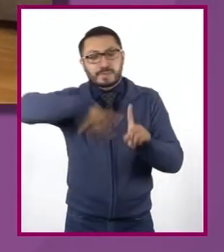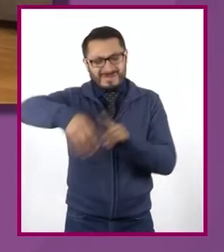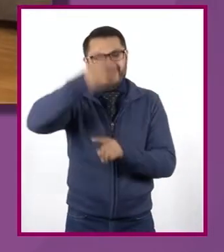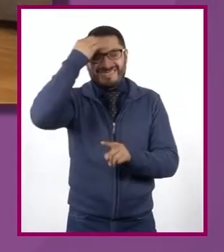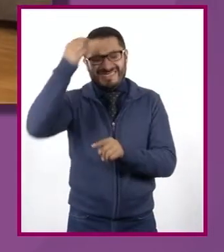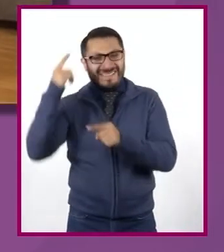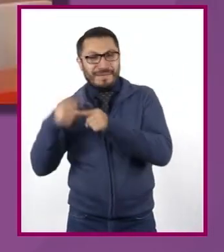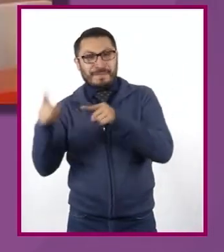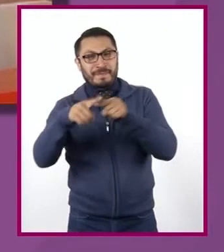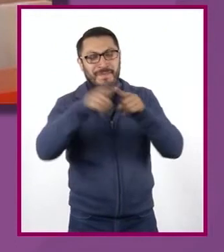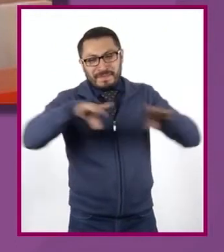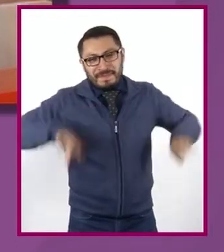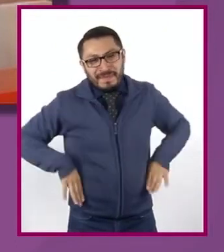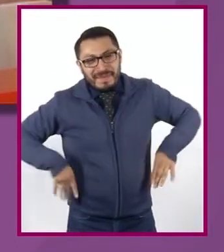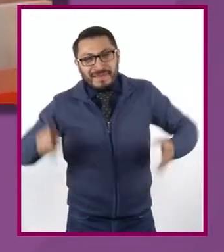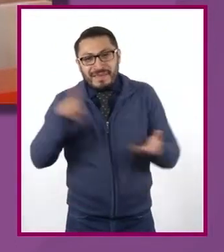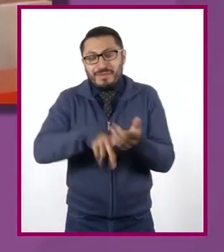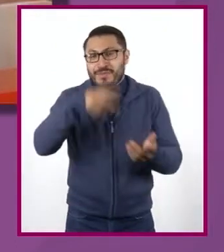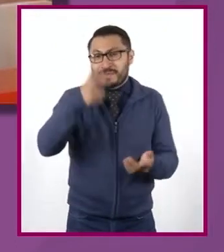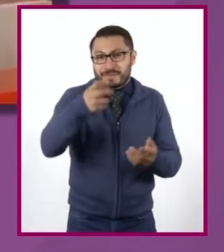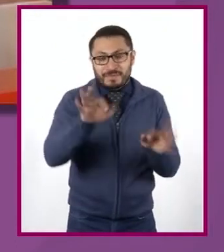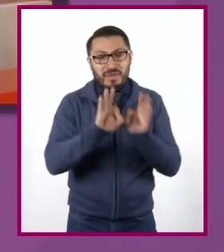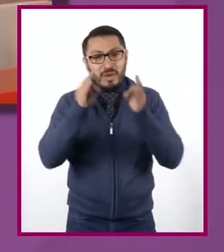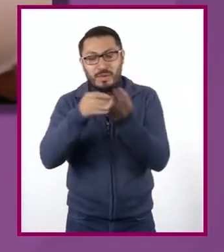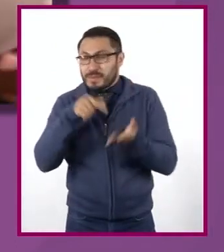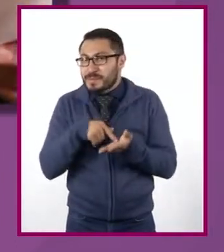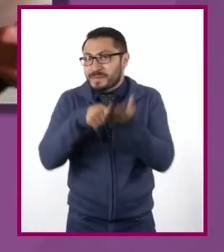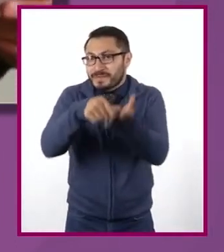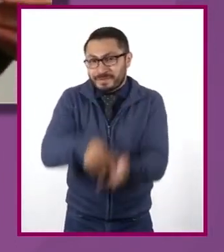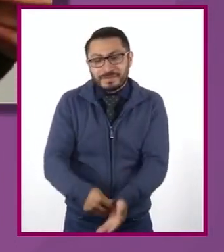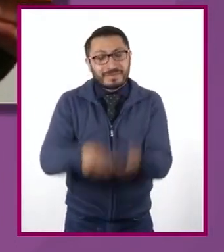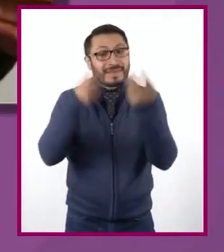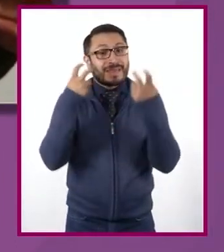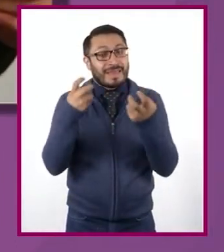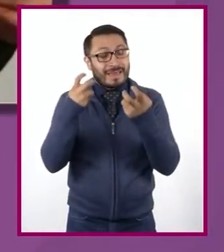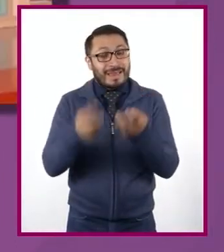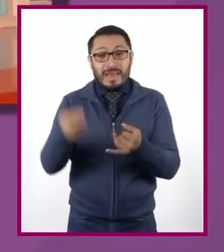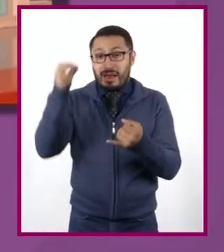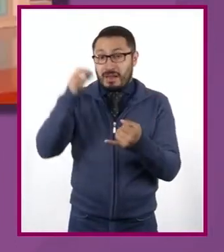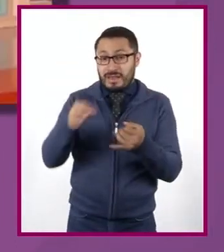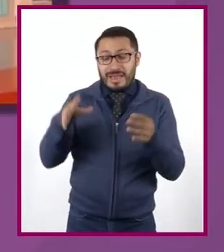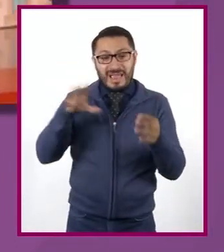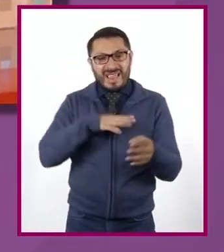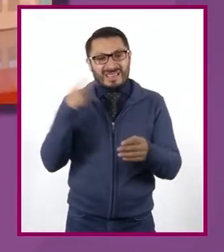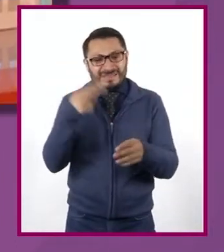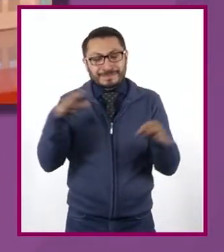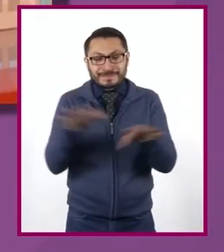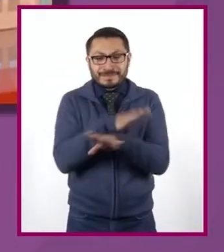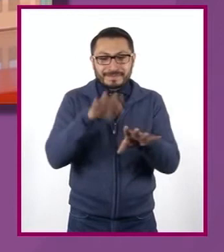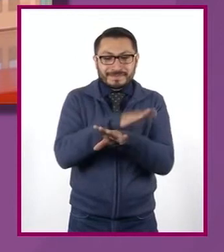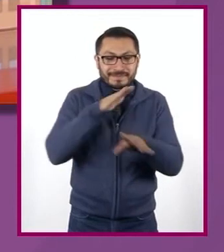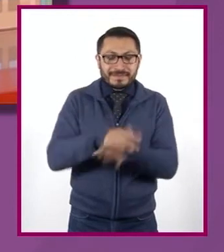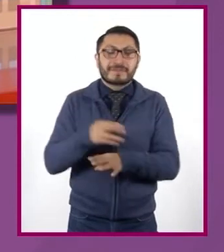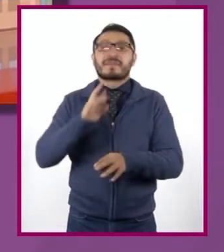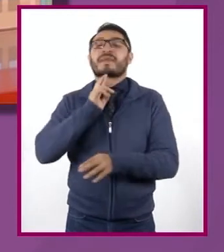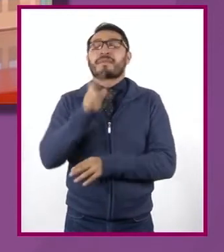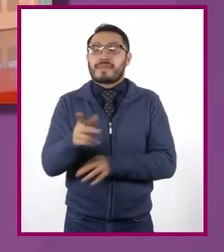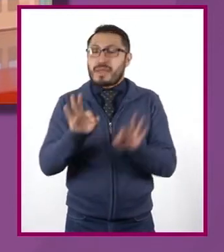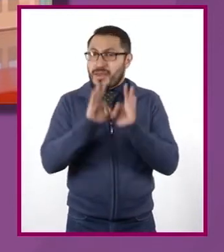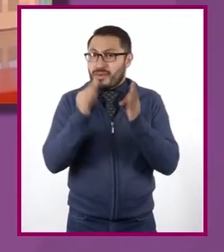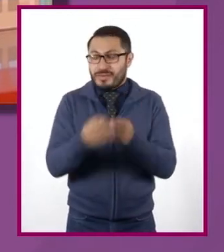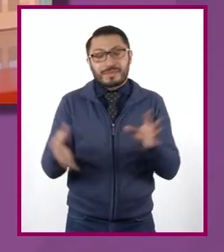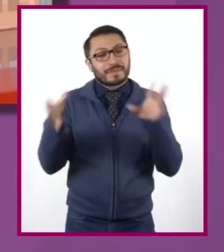más detalles del fenómeno relacionado con un modelo propuesto, este último requiere de modificaciones que satisfagan de mejor manera